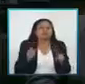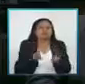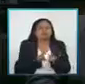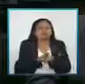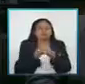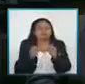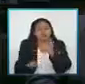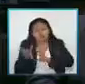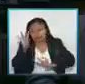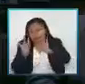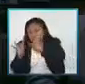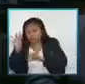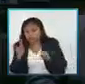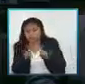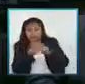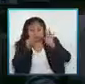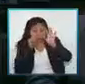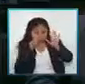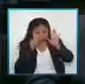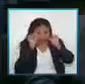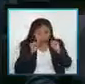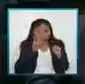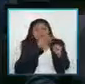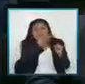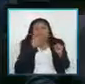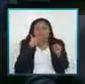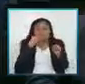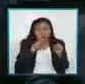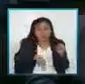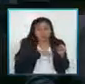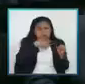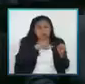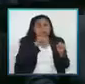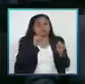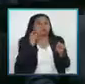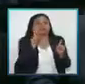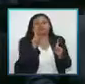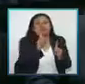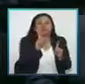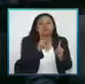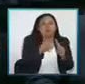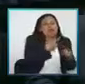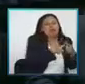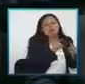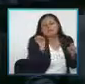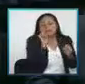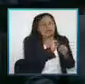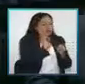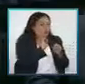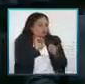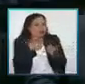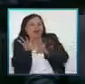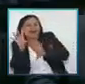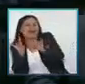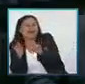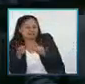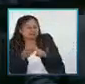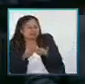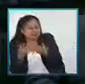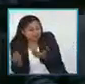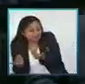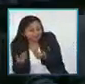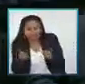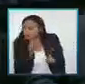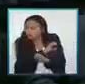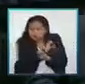que elija entre esos 6 al mejor profesional, no al que sea amigo, no al que sea